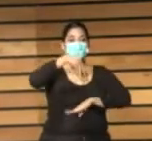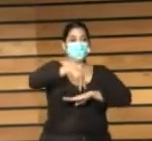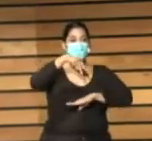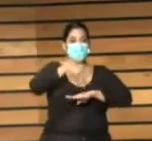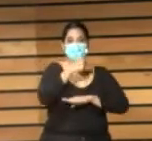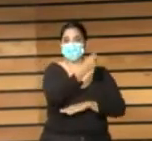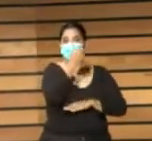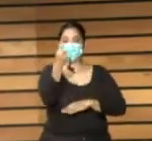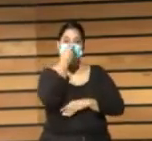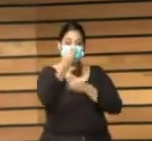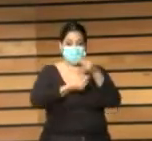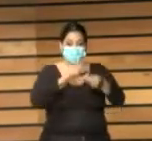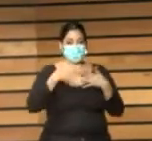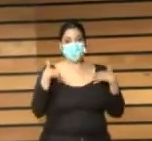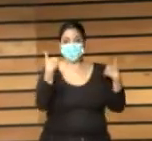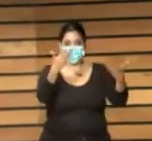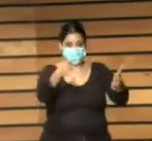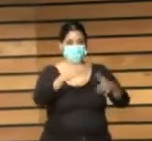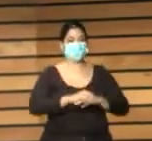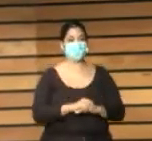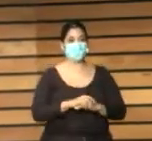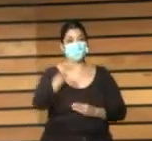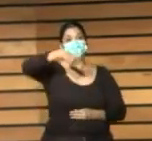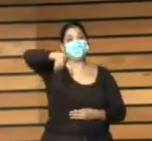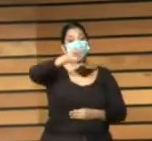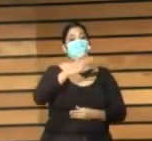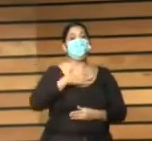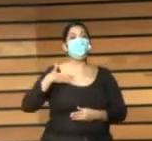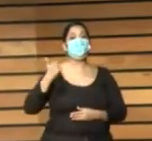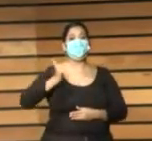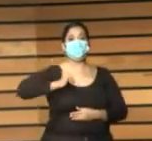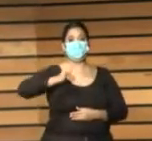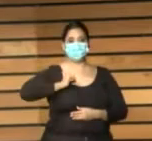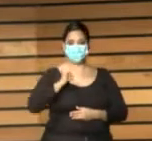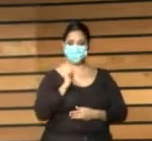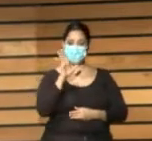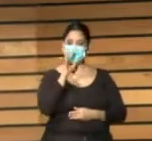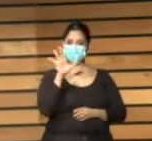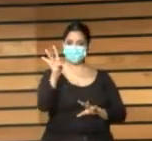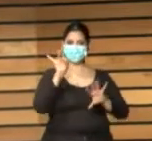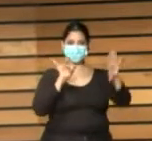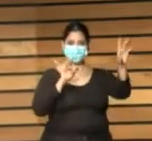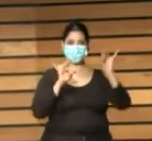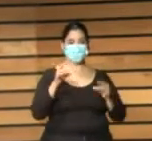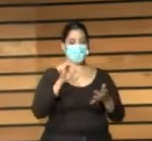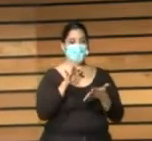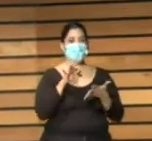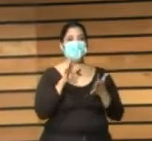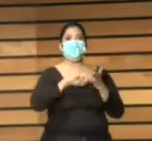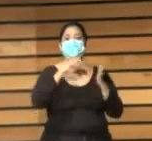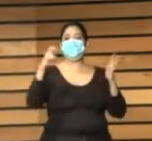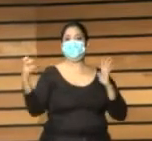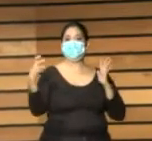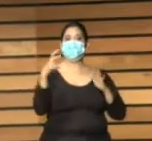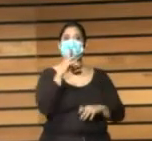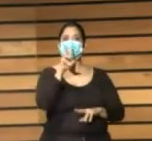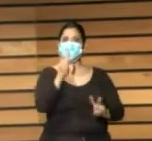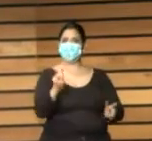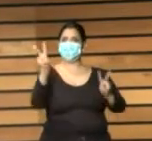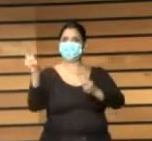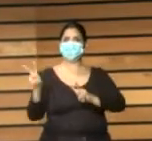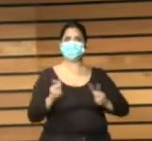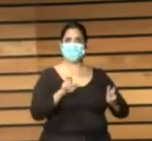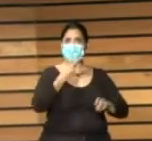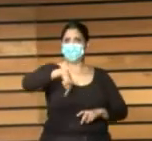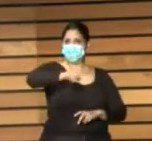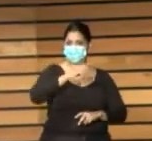uso diferente. Hay que aprovechar las oportunidades que nos ofrecen las nuevas tecnologías para ofrecer servicios digitales,